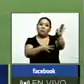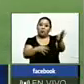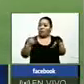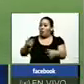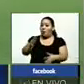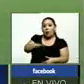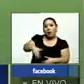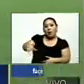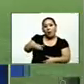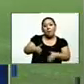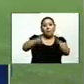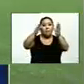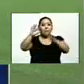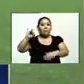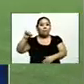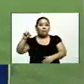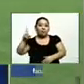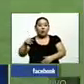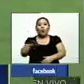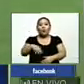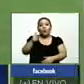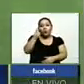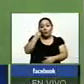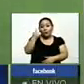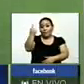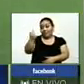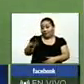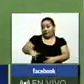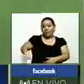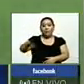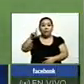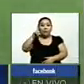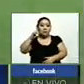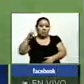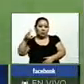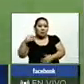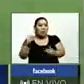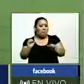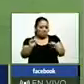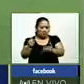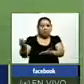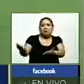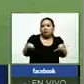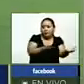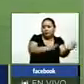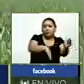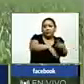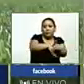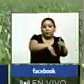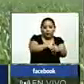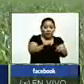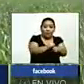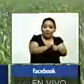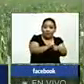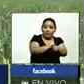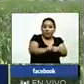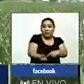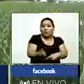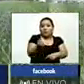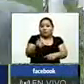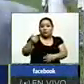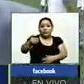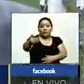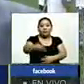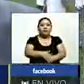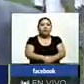autoridades del FISDL al alcalde de Santa Tecla, Roberto Dawison, por lo que estará listo para ser sede del Santa Tecla Fútbol Club para los próximos